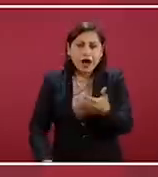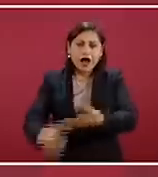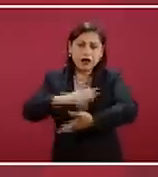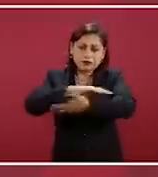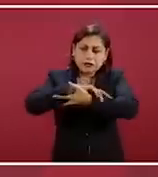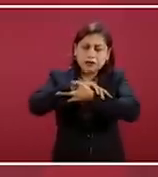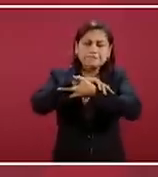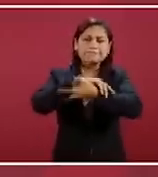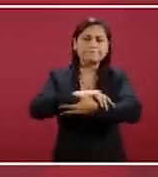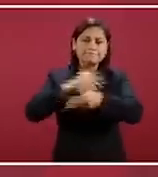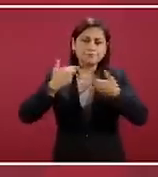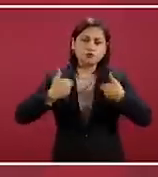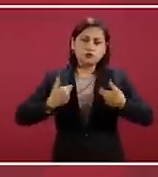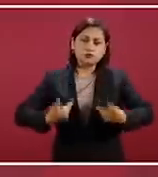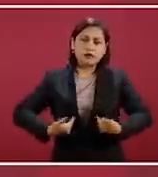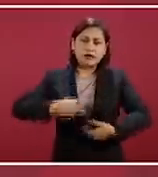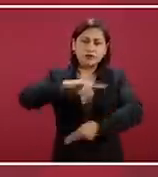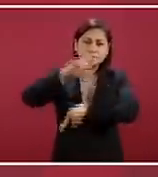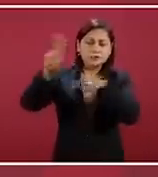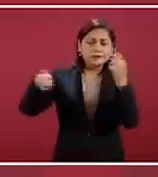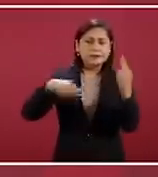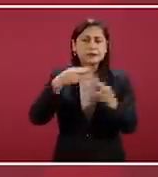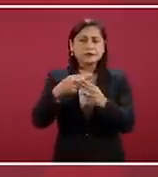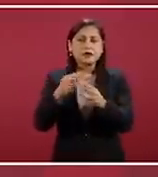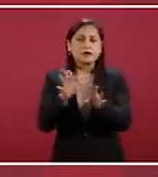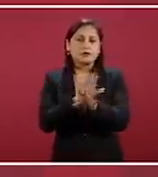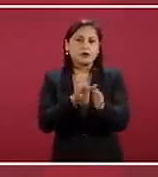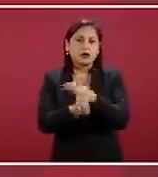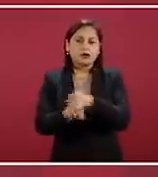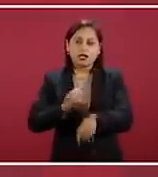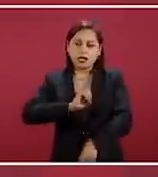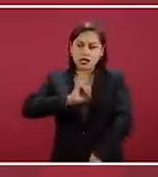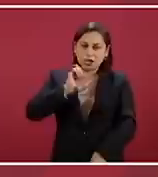el desprecio, la xenofobia,